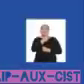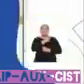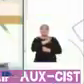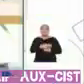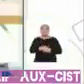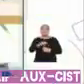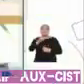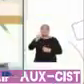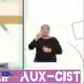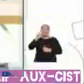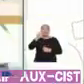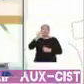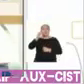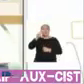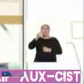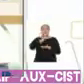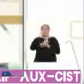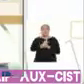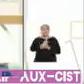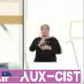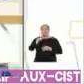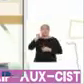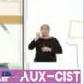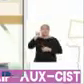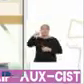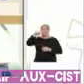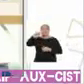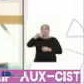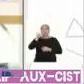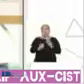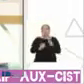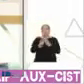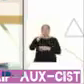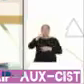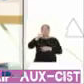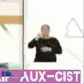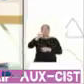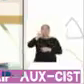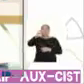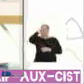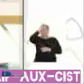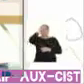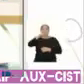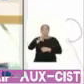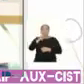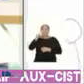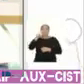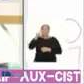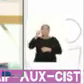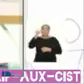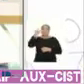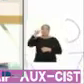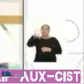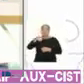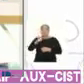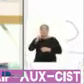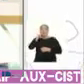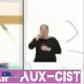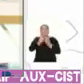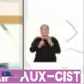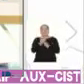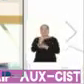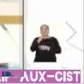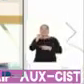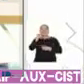secundaria. Araceli de Lima, Sonali de Arequipa, Luis de Cusco, Aldana de Arequipa y Alejandro de Iquitos.